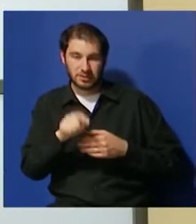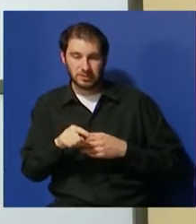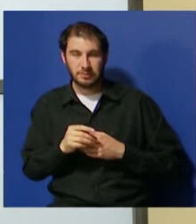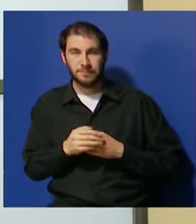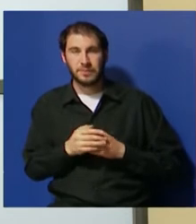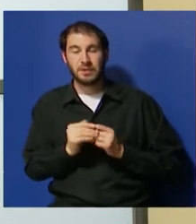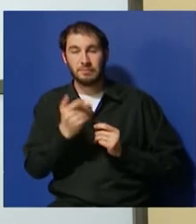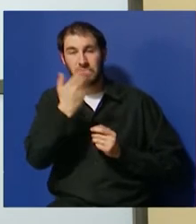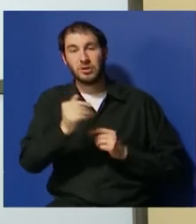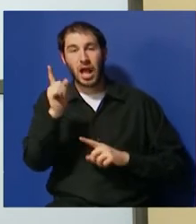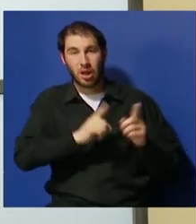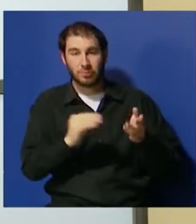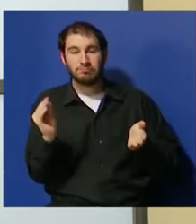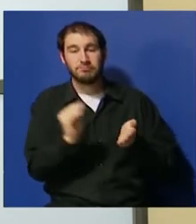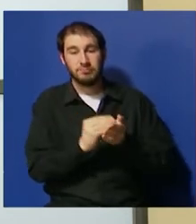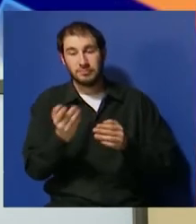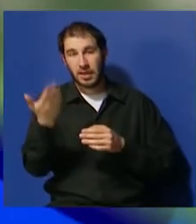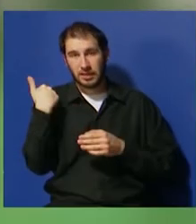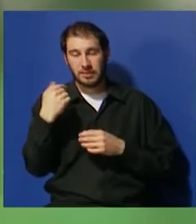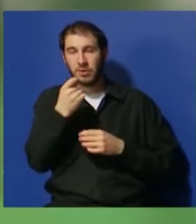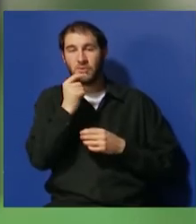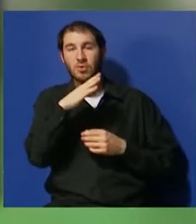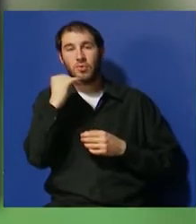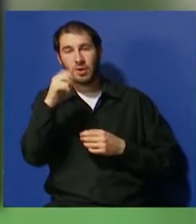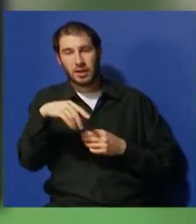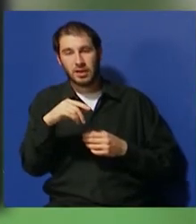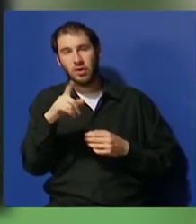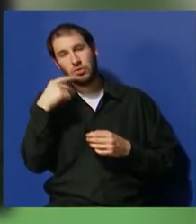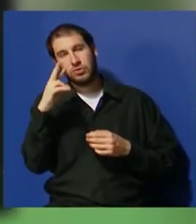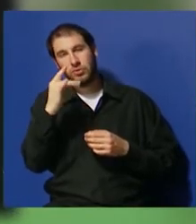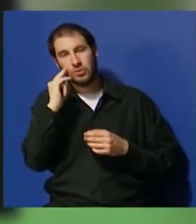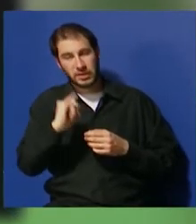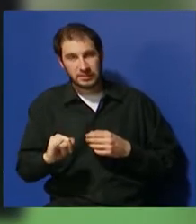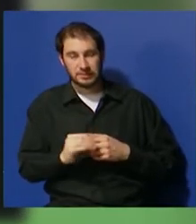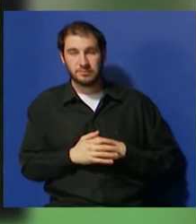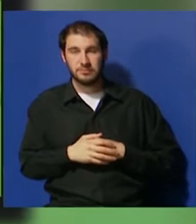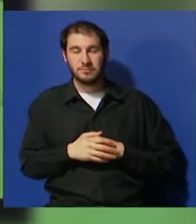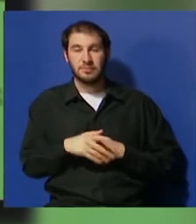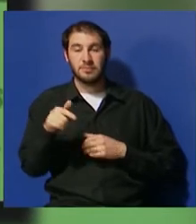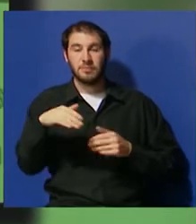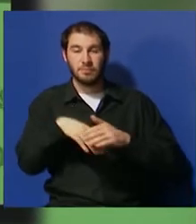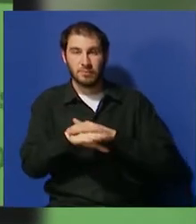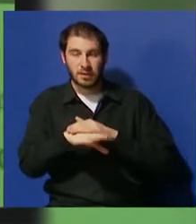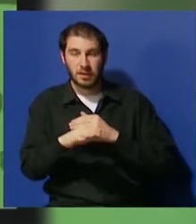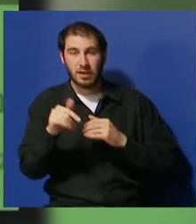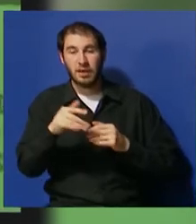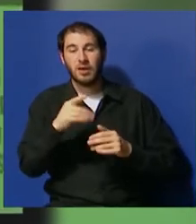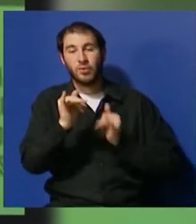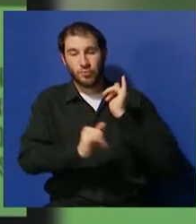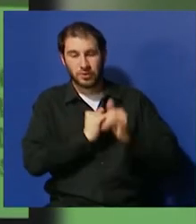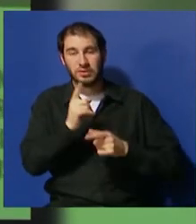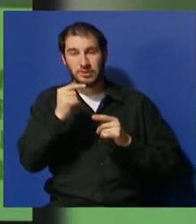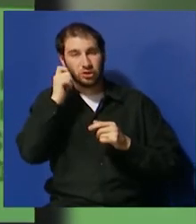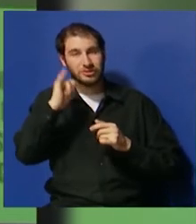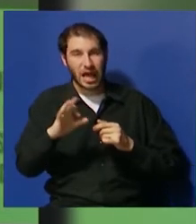un par de autores que han publicado antes, sí, como Juan Alonso, como Gonzalo Ruiz, que han publicado en Tocuenes Cuento y